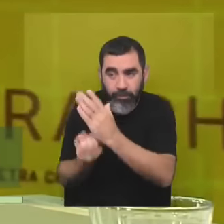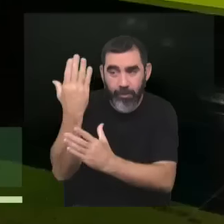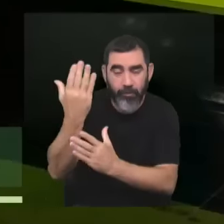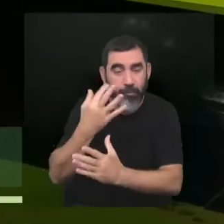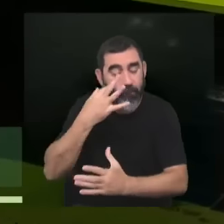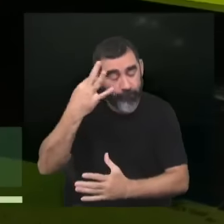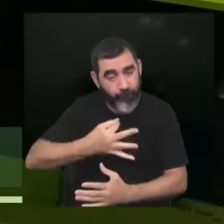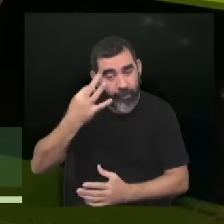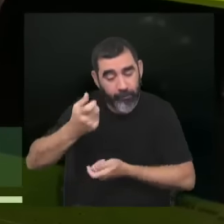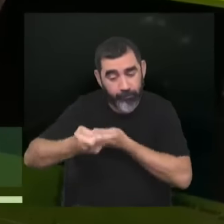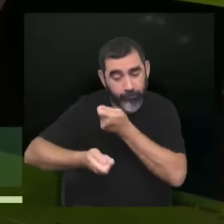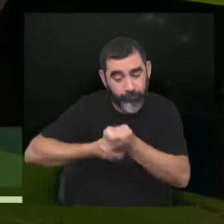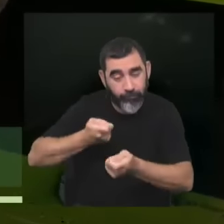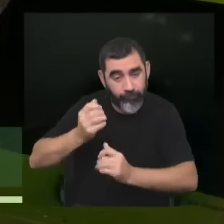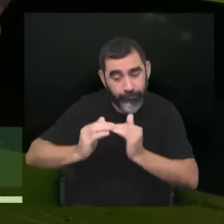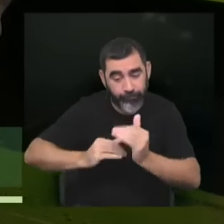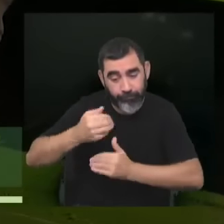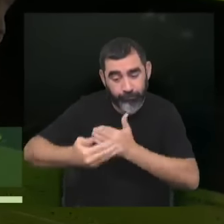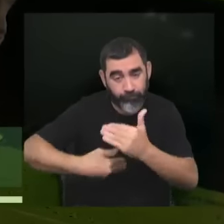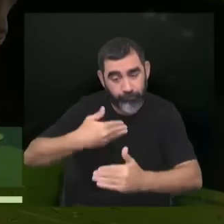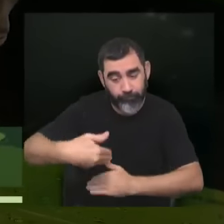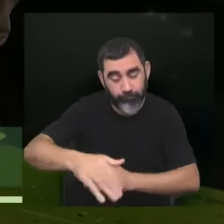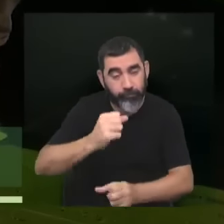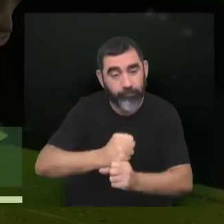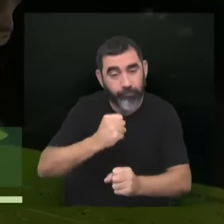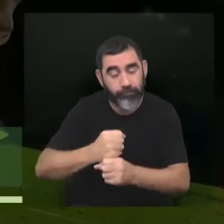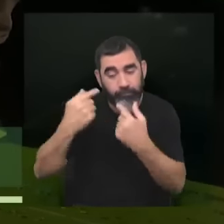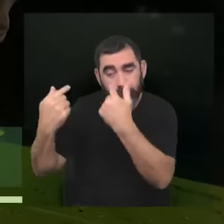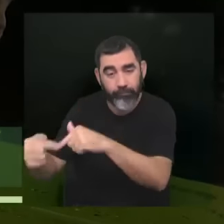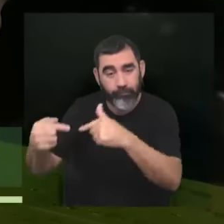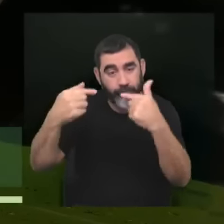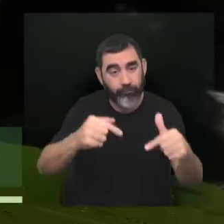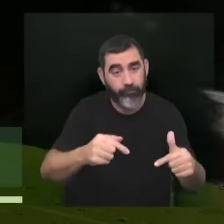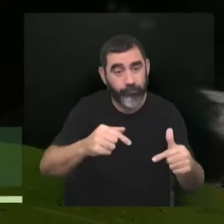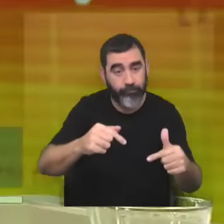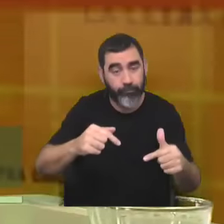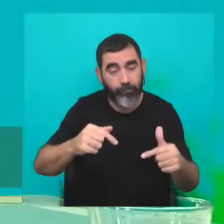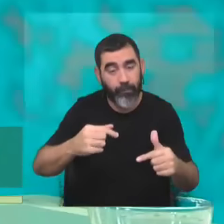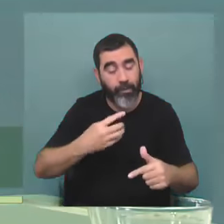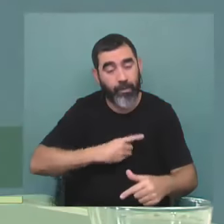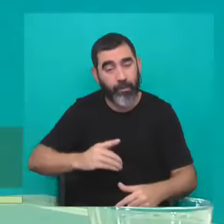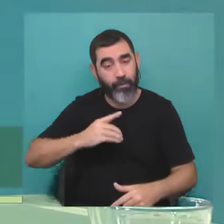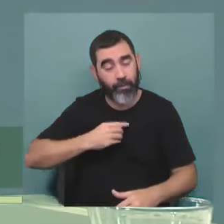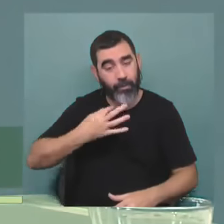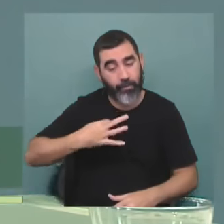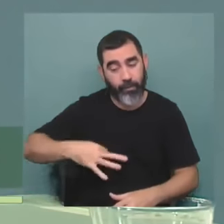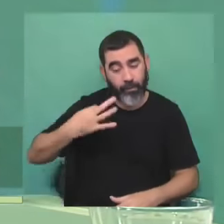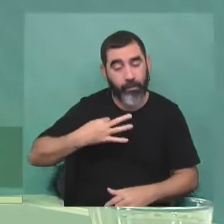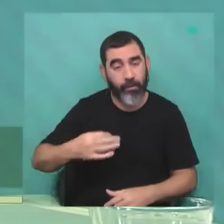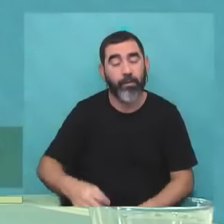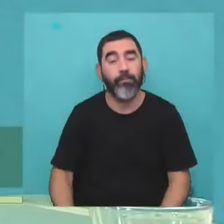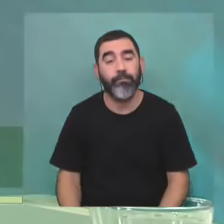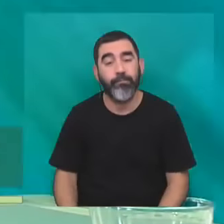de verdad construir para las y los trabajadores otro tipo este de vida digna relacionada con el mundo del